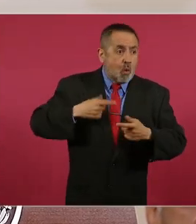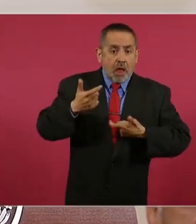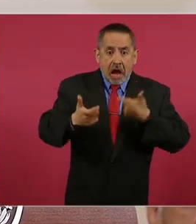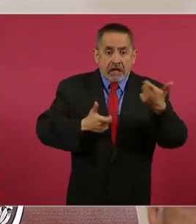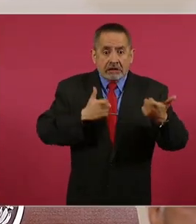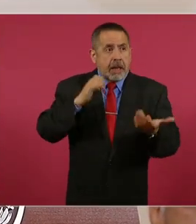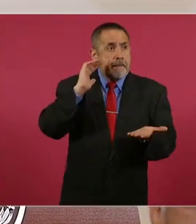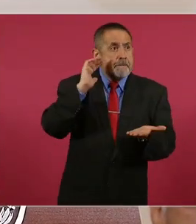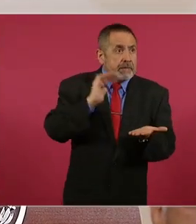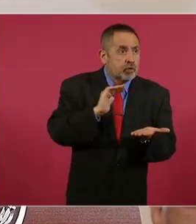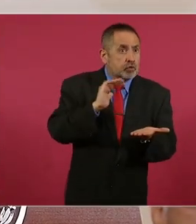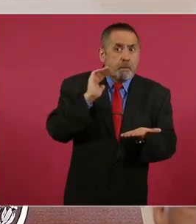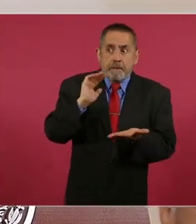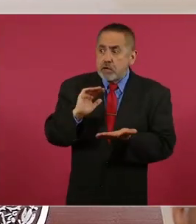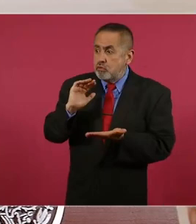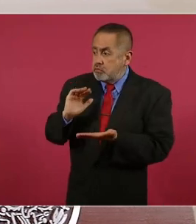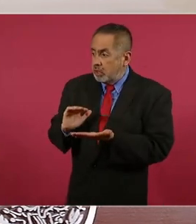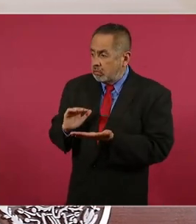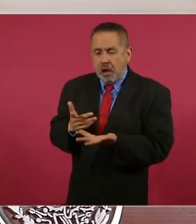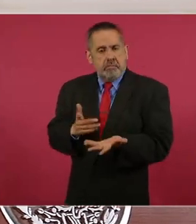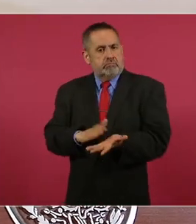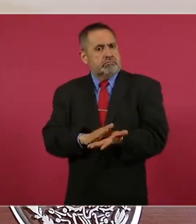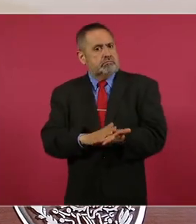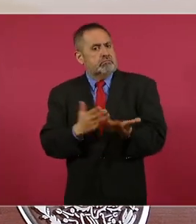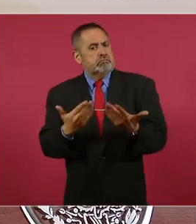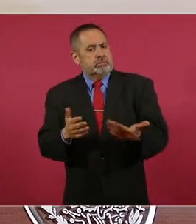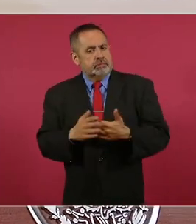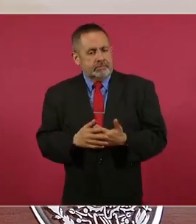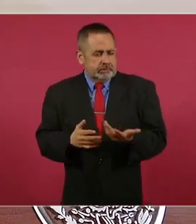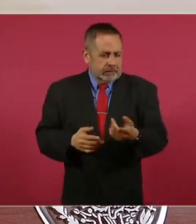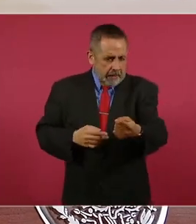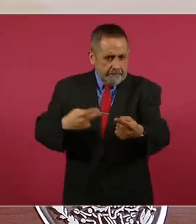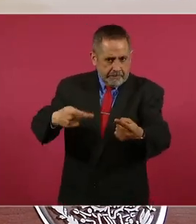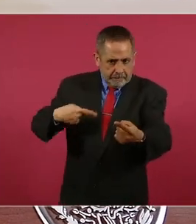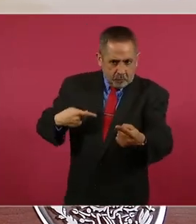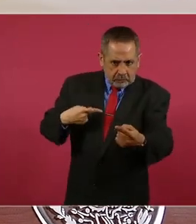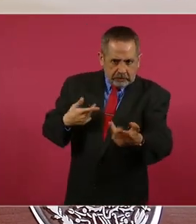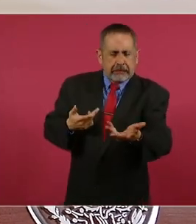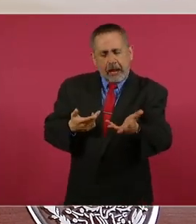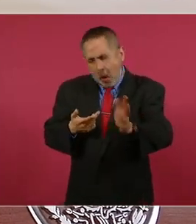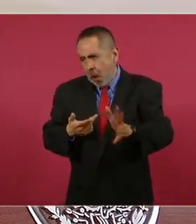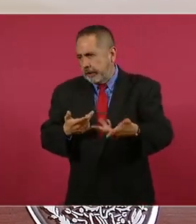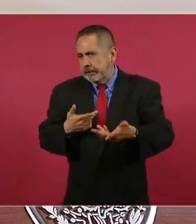Y eso hay que reconocer. Entonces, ¿qué tienen que hacer? O sea, me preguntas. Bueno,